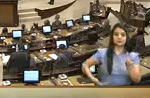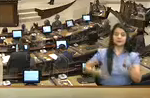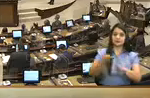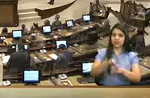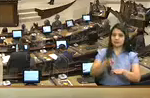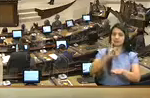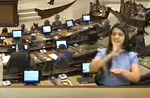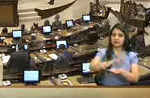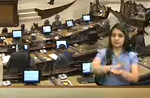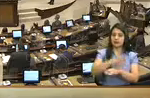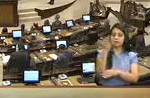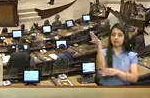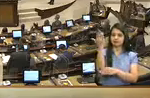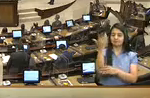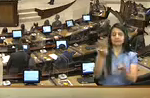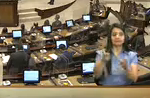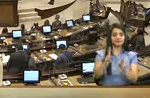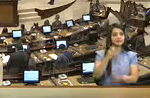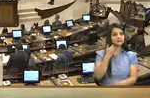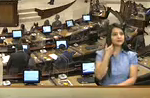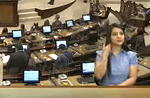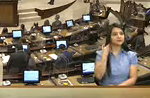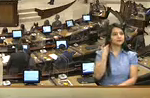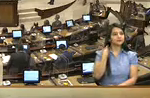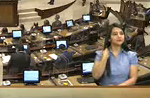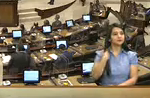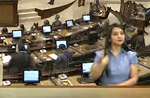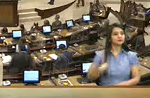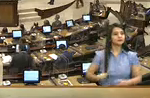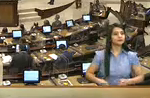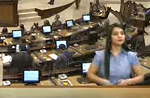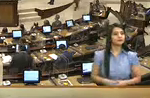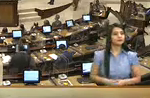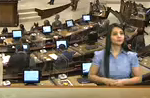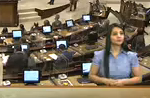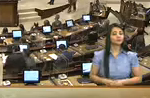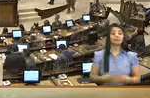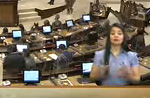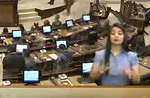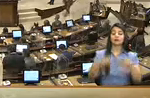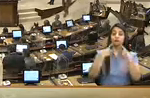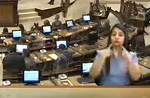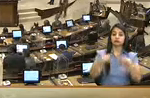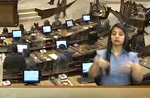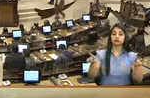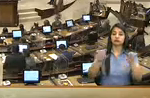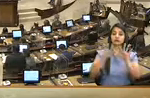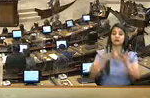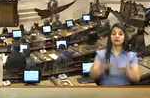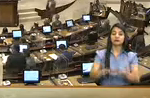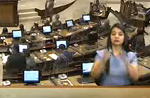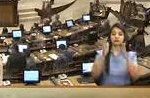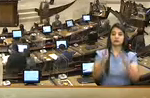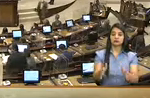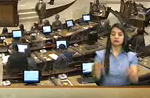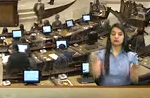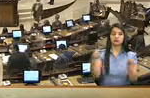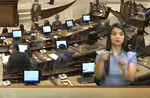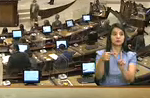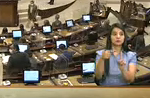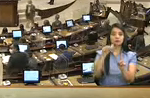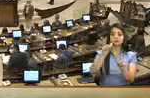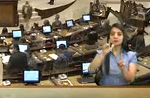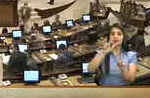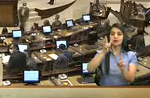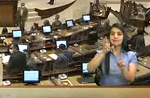en su calidad de presidenta de esta Asamblea Nacional. Y el anuncio desde la Secretaría General, el secretario general